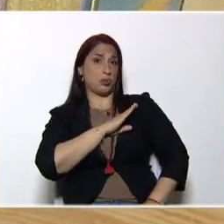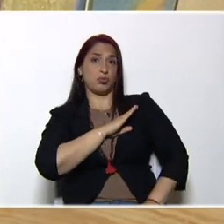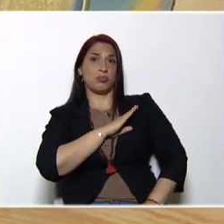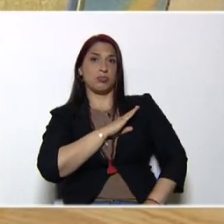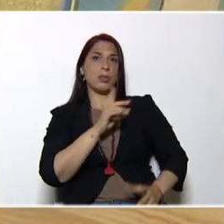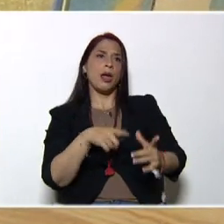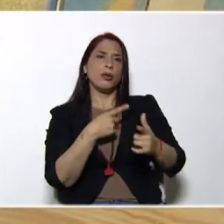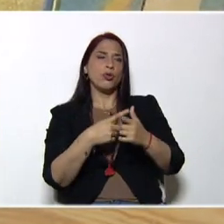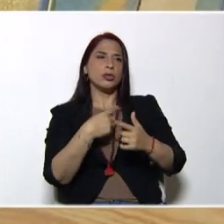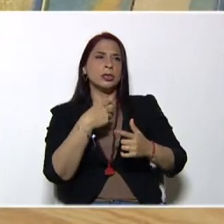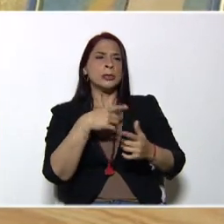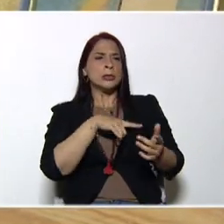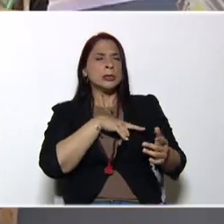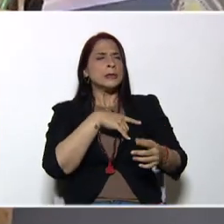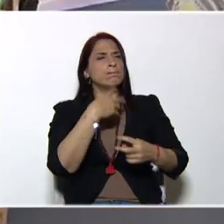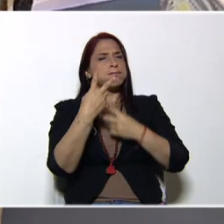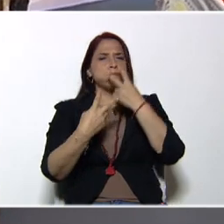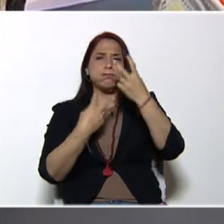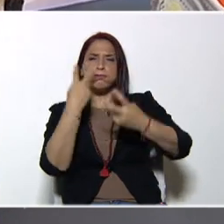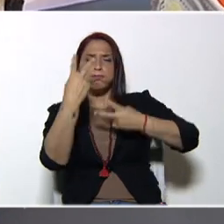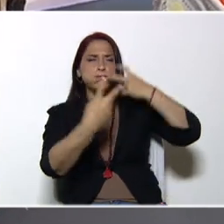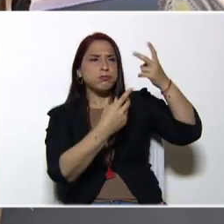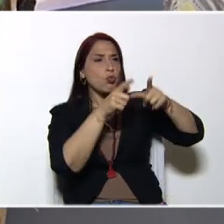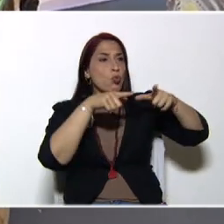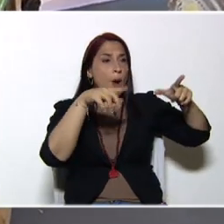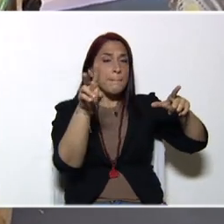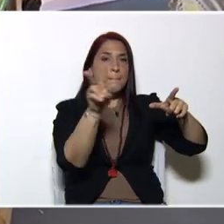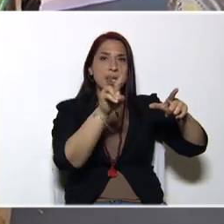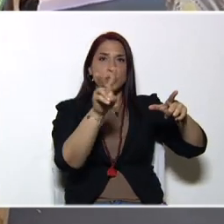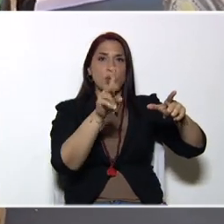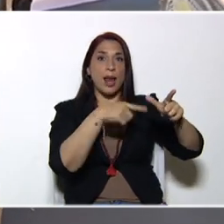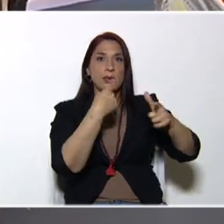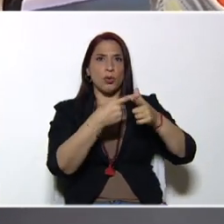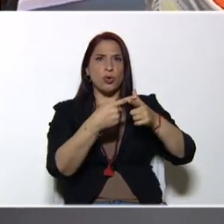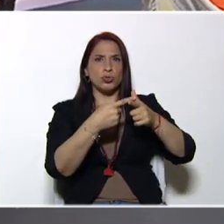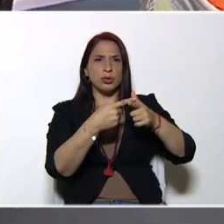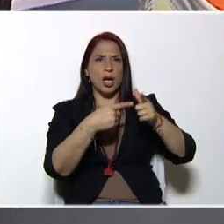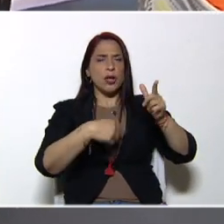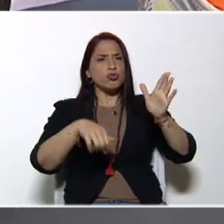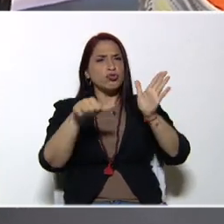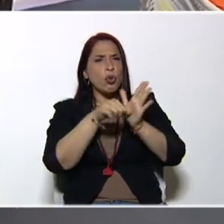resulta que él viajó por muchos sitios de Venezuela, y de donde iba, la imagen,